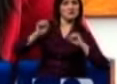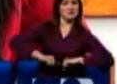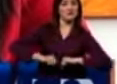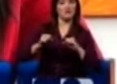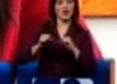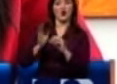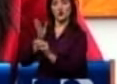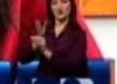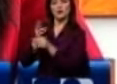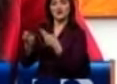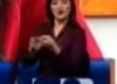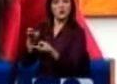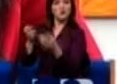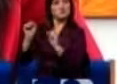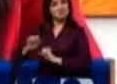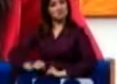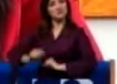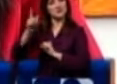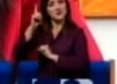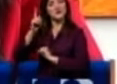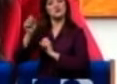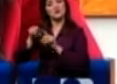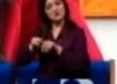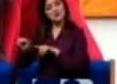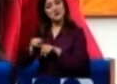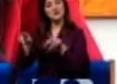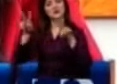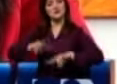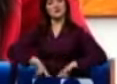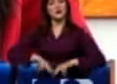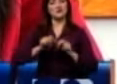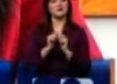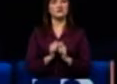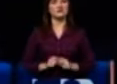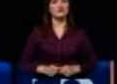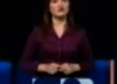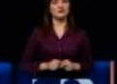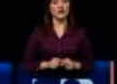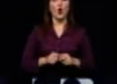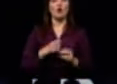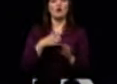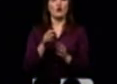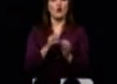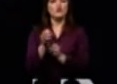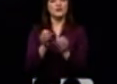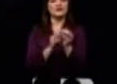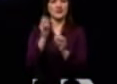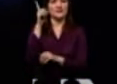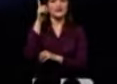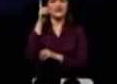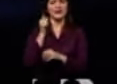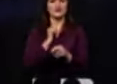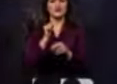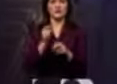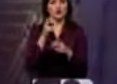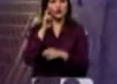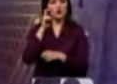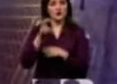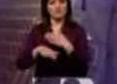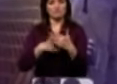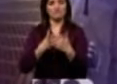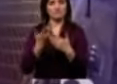líder también de negocios, oficina líder de turismo en Sudamérica. En este concurso de 24 años de trayectoria